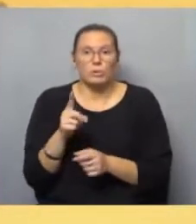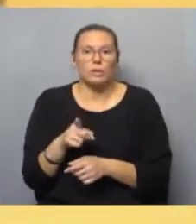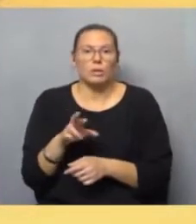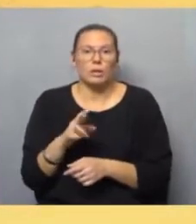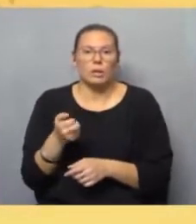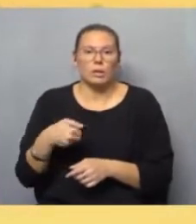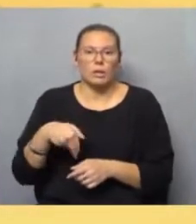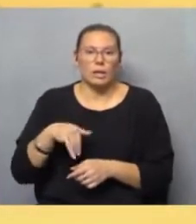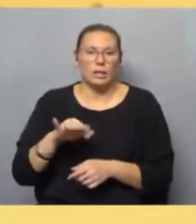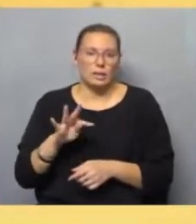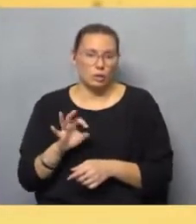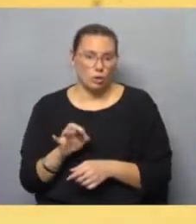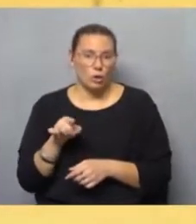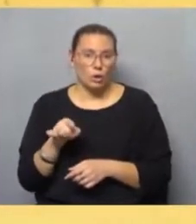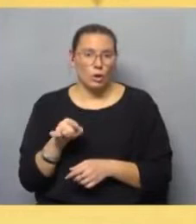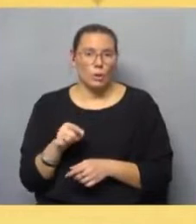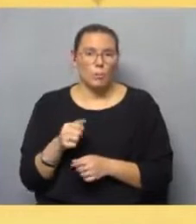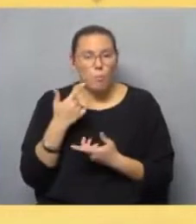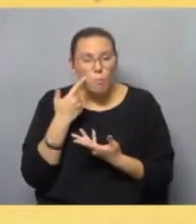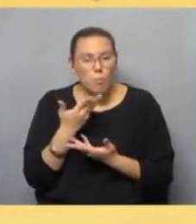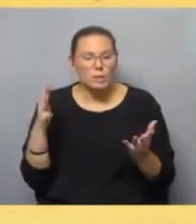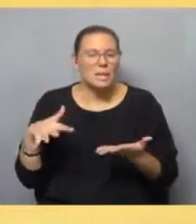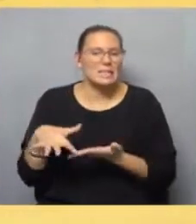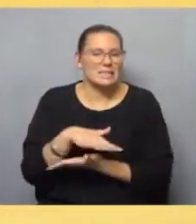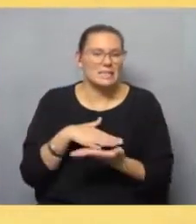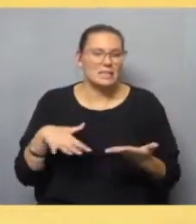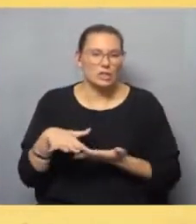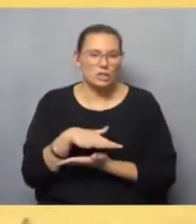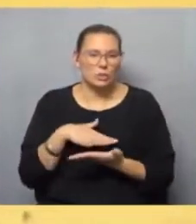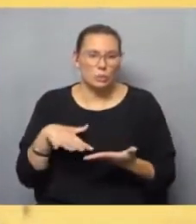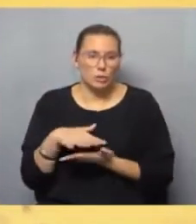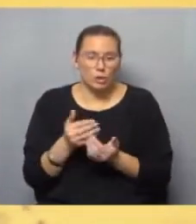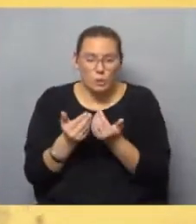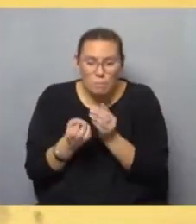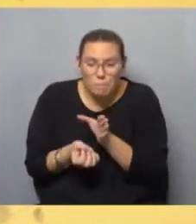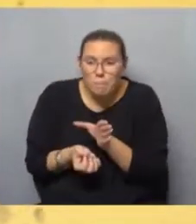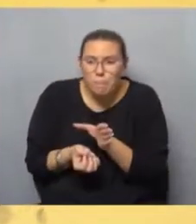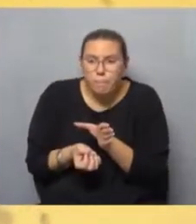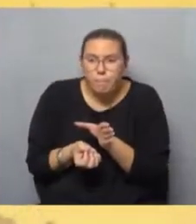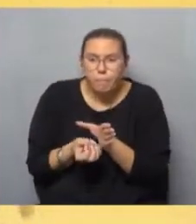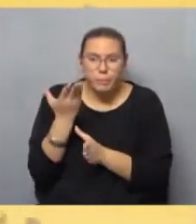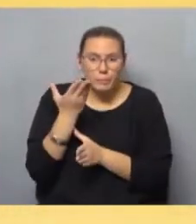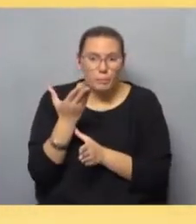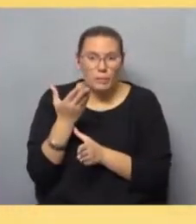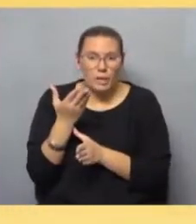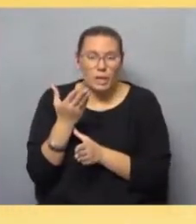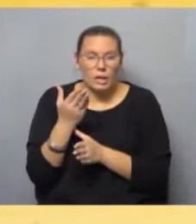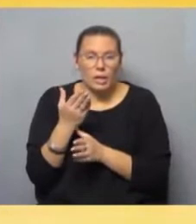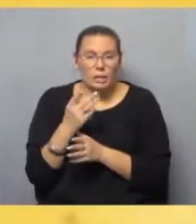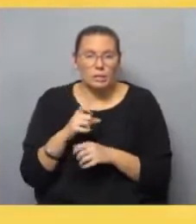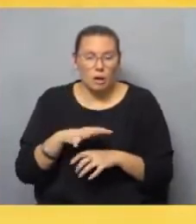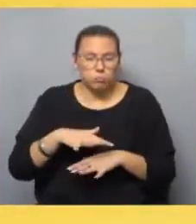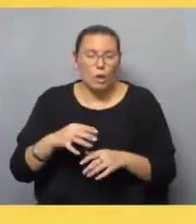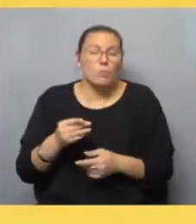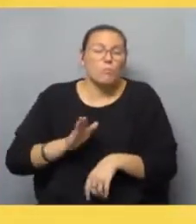rocas magmáticas, ¿no? Entonces van a reflejar las condiciones en las que se formó ese magma y cuándo